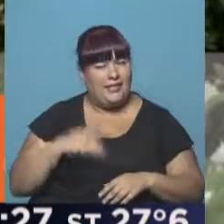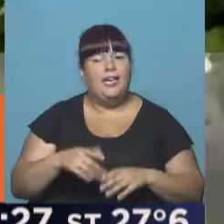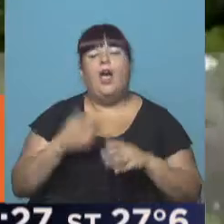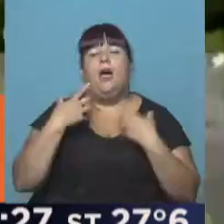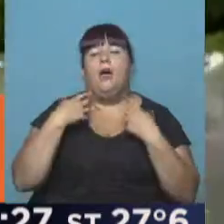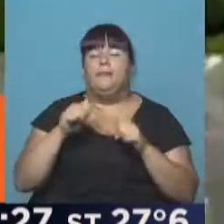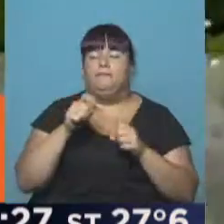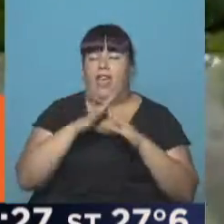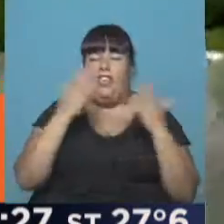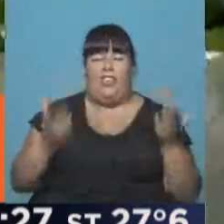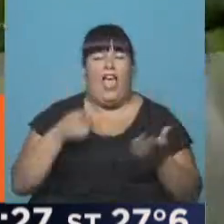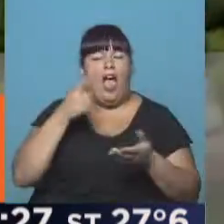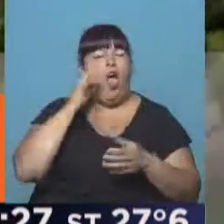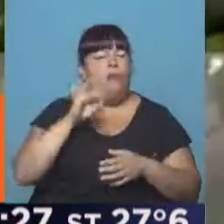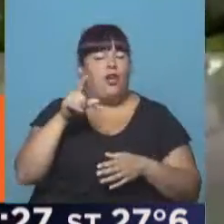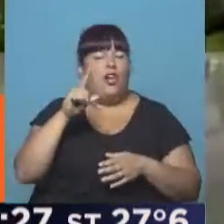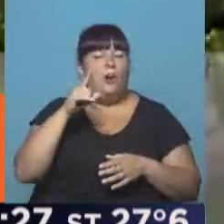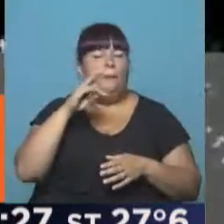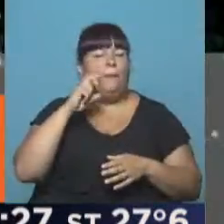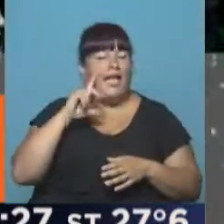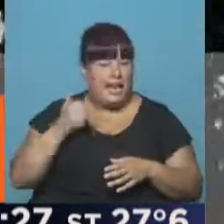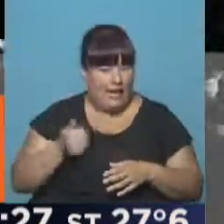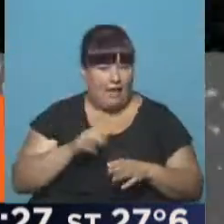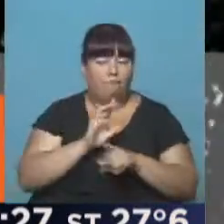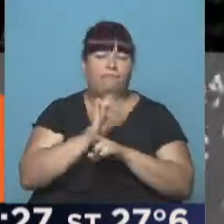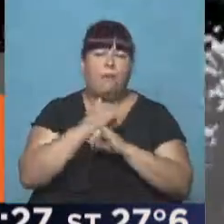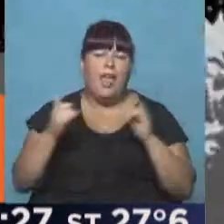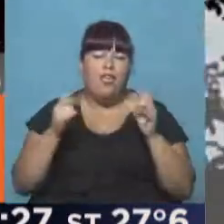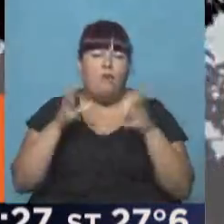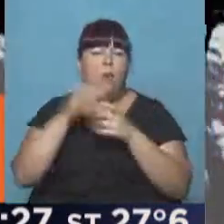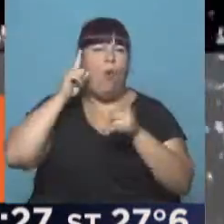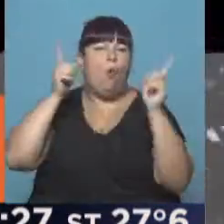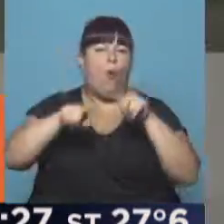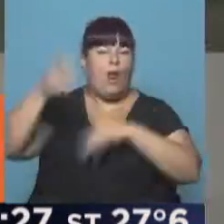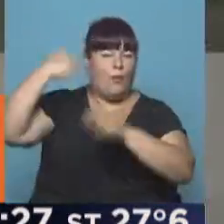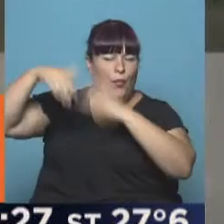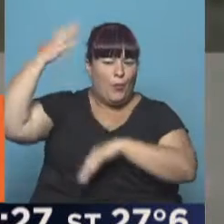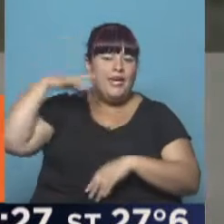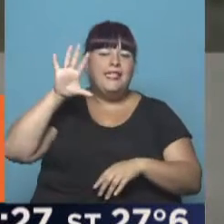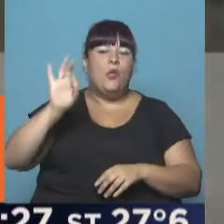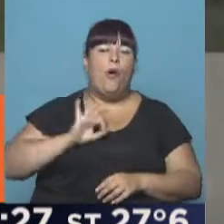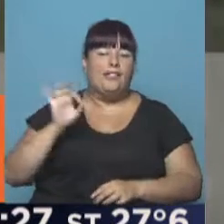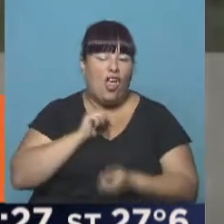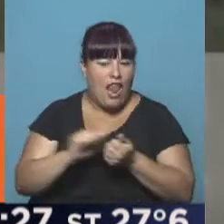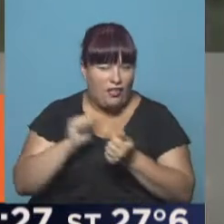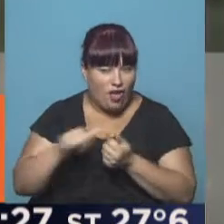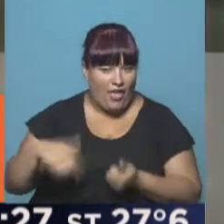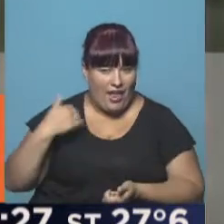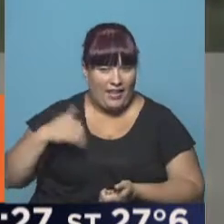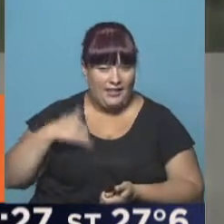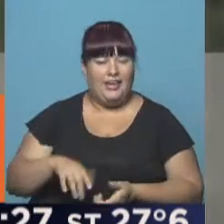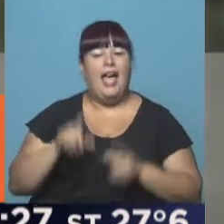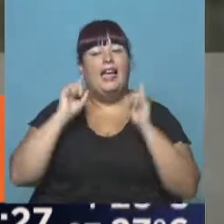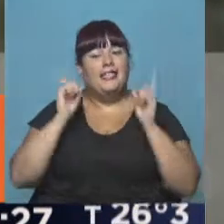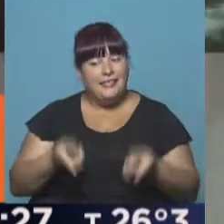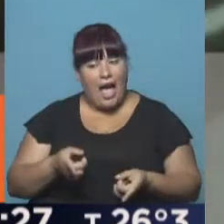aparecen en esos diarios a través de la mirada de Ricardo Piglia, una suerte de cápsula del tiempo de 50 años de historia argentina, donde